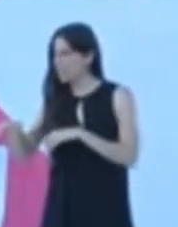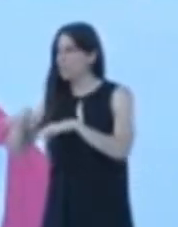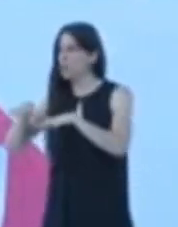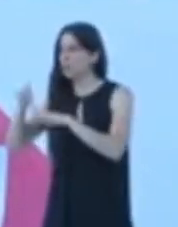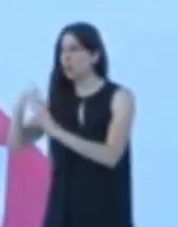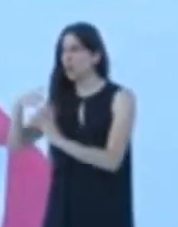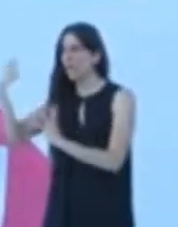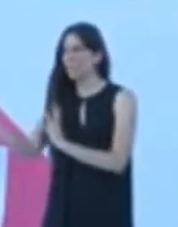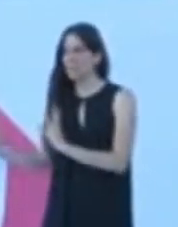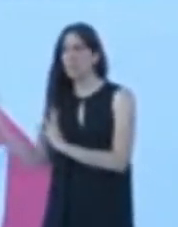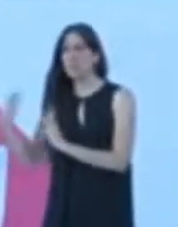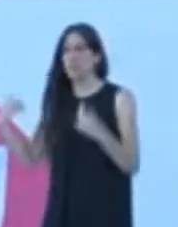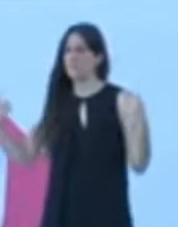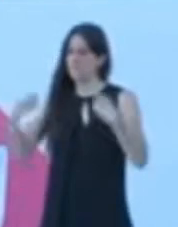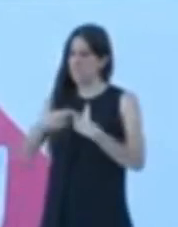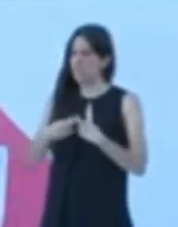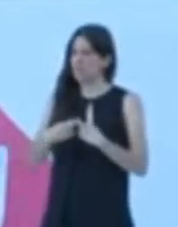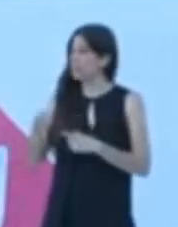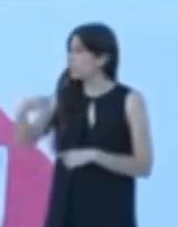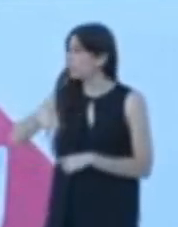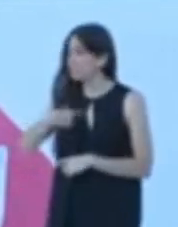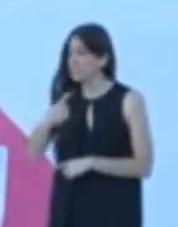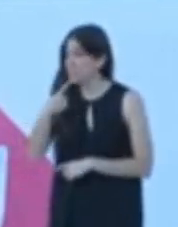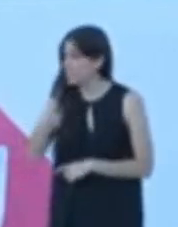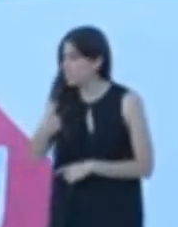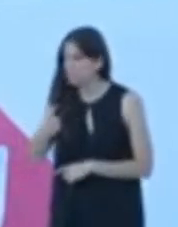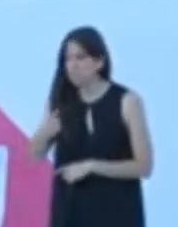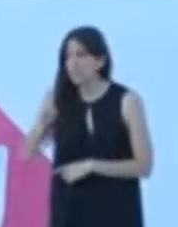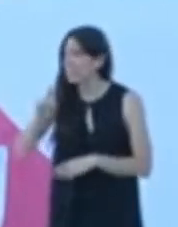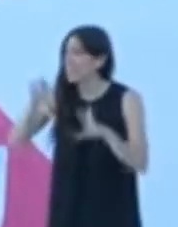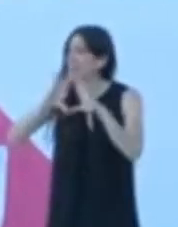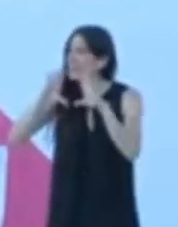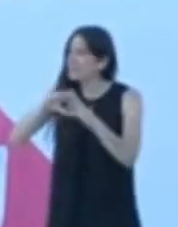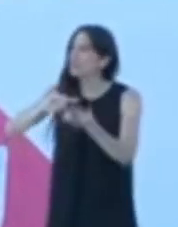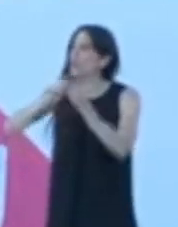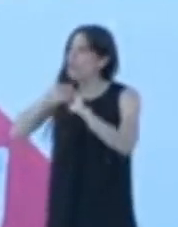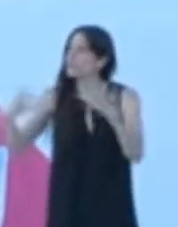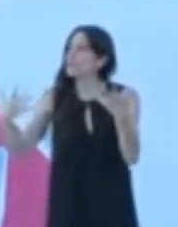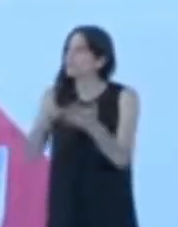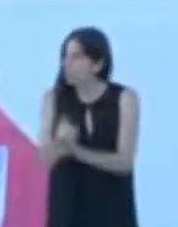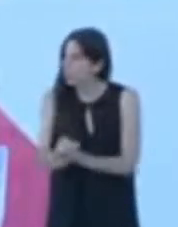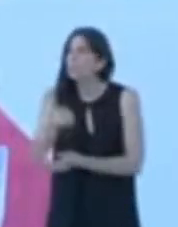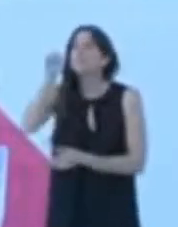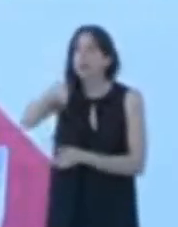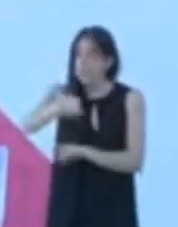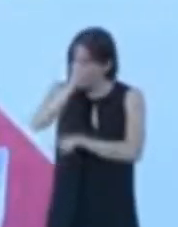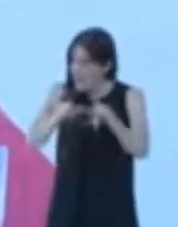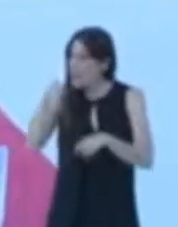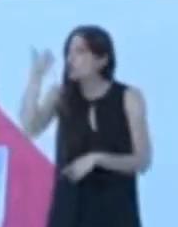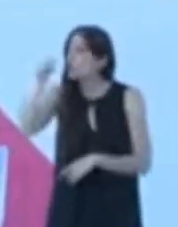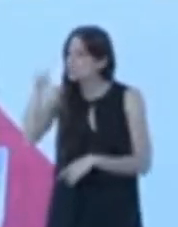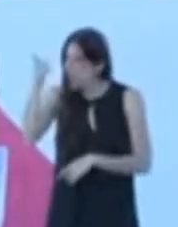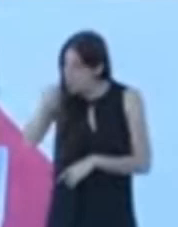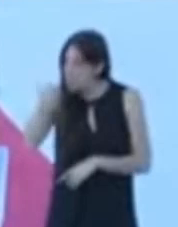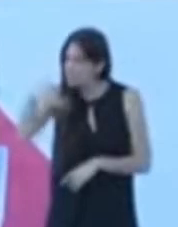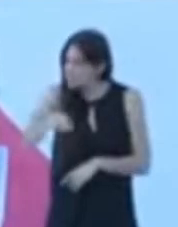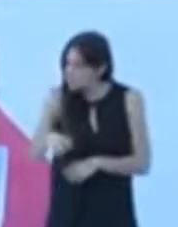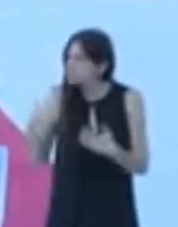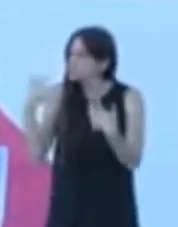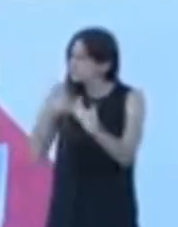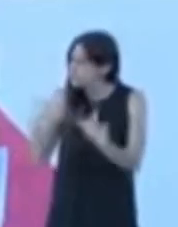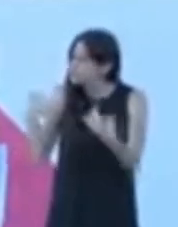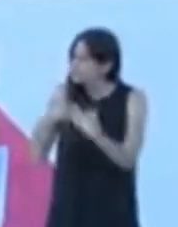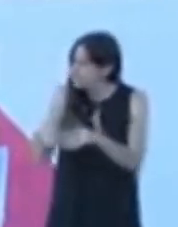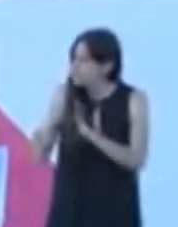LGTBI. Y nosotras les decimos que el feminismo lo cambia todo, también a esos hombres que pesan y siguen con una losa